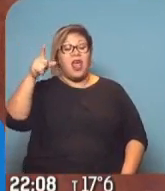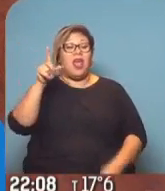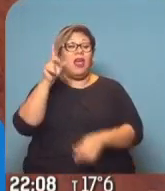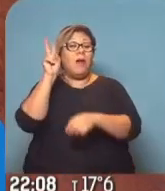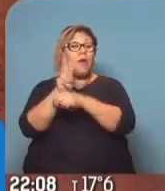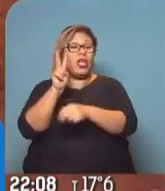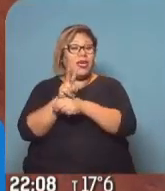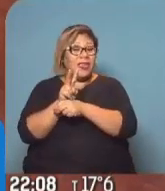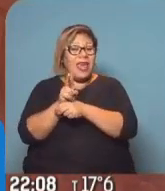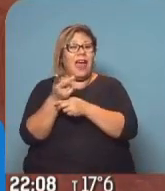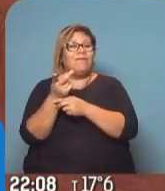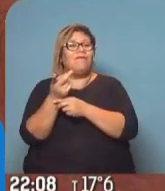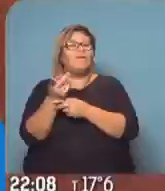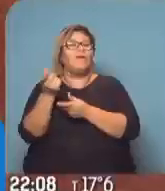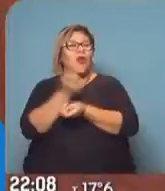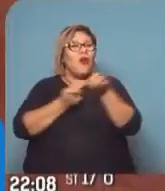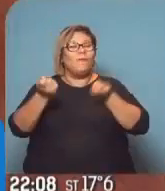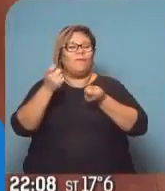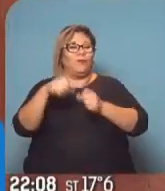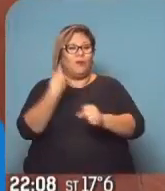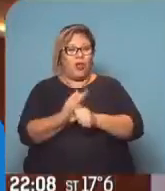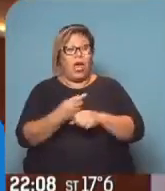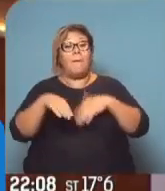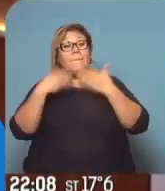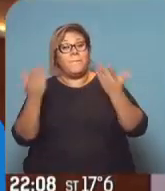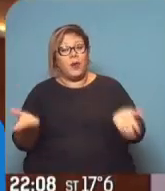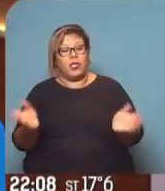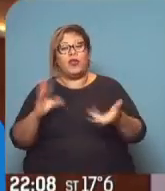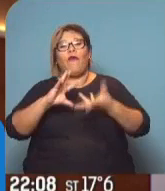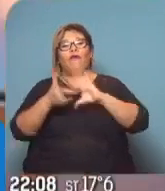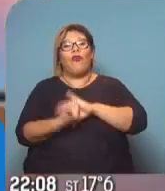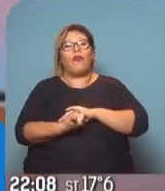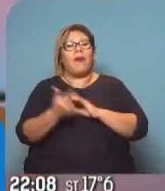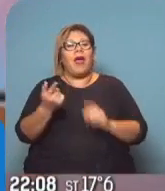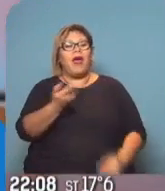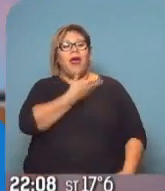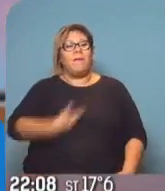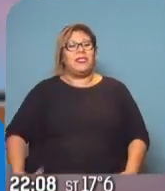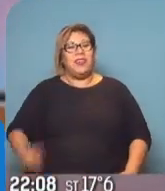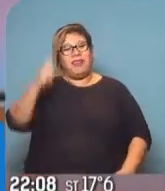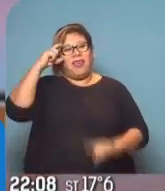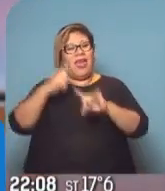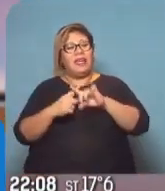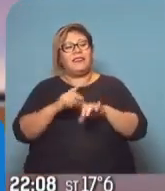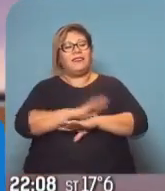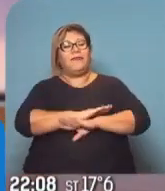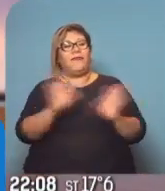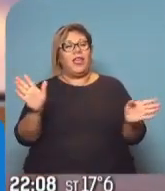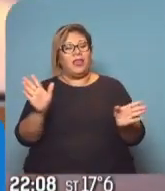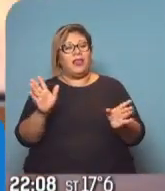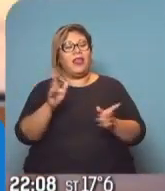de Lenín Moreno de despegarse de su antecesor y de un poco de la